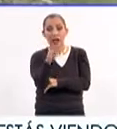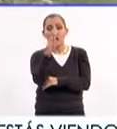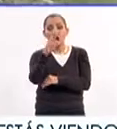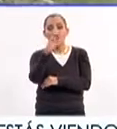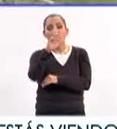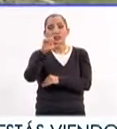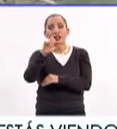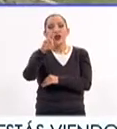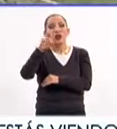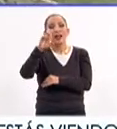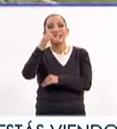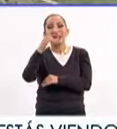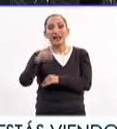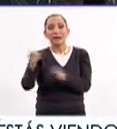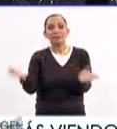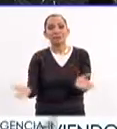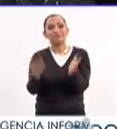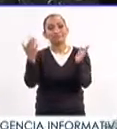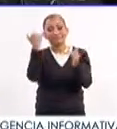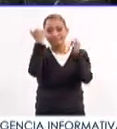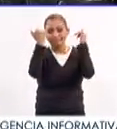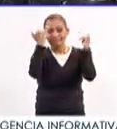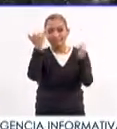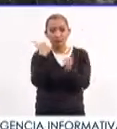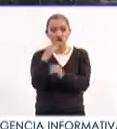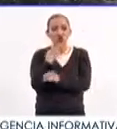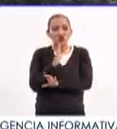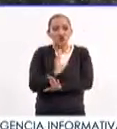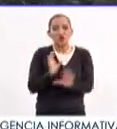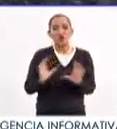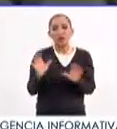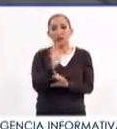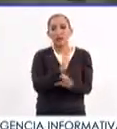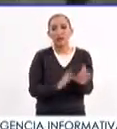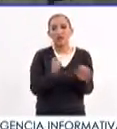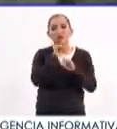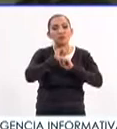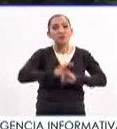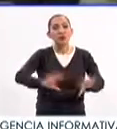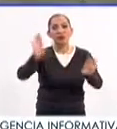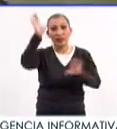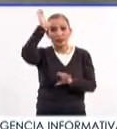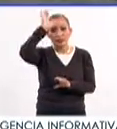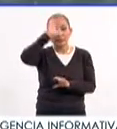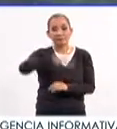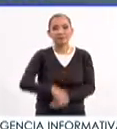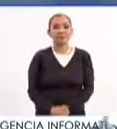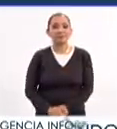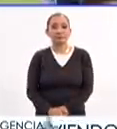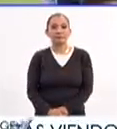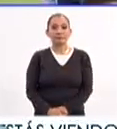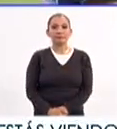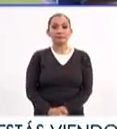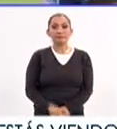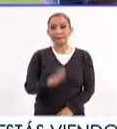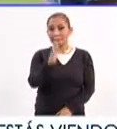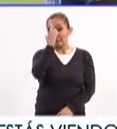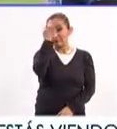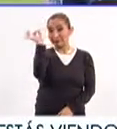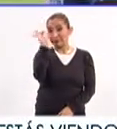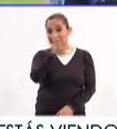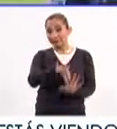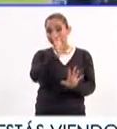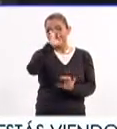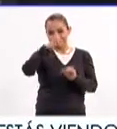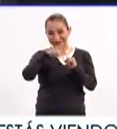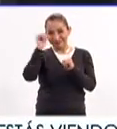Roger Orellana promoverá estrategias de conservación ambiental y divulgación de la ciencia. Recuerda que si